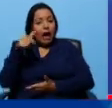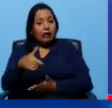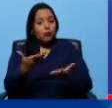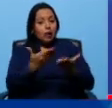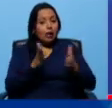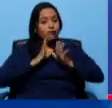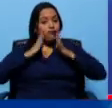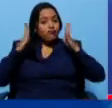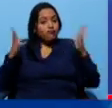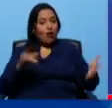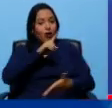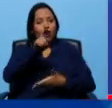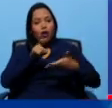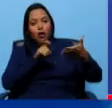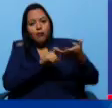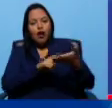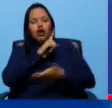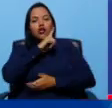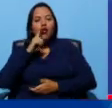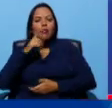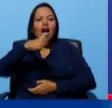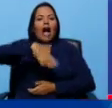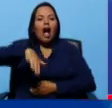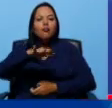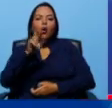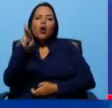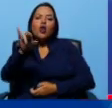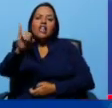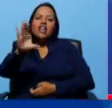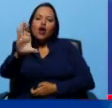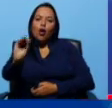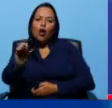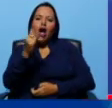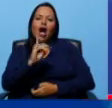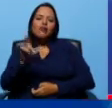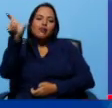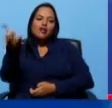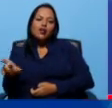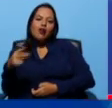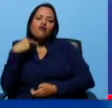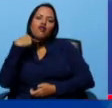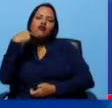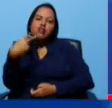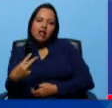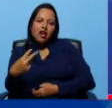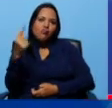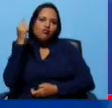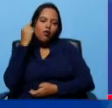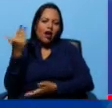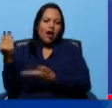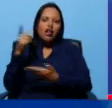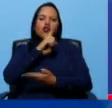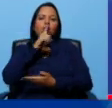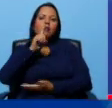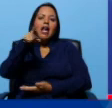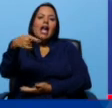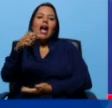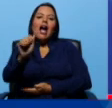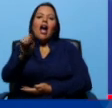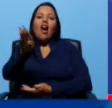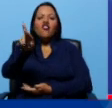educativo para Campo Rico. Por aquí tenemos a una vocera, a Gabriela,